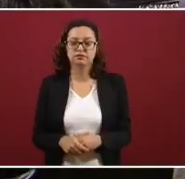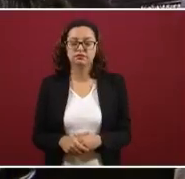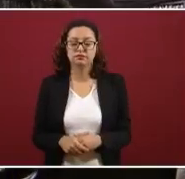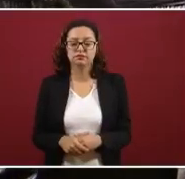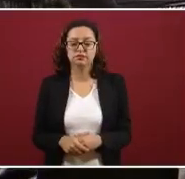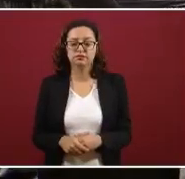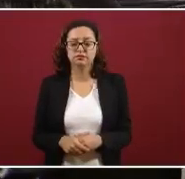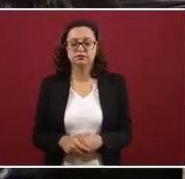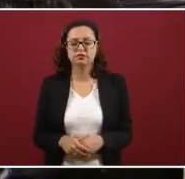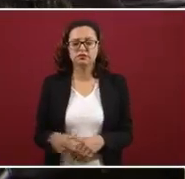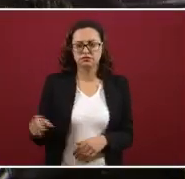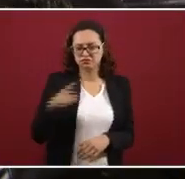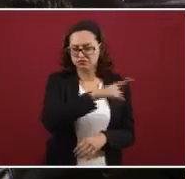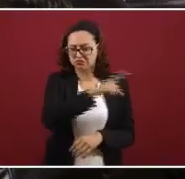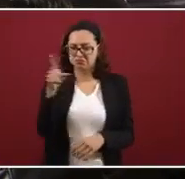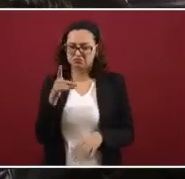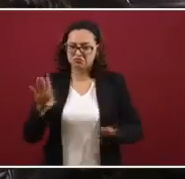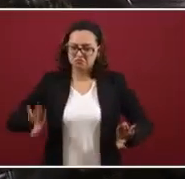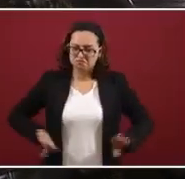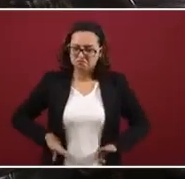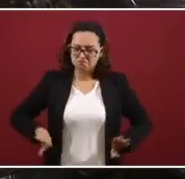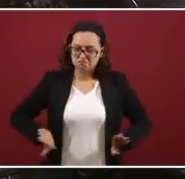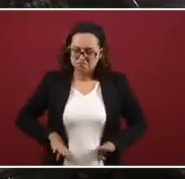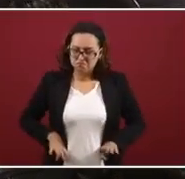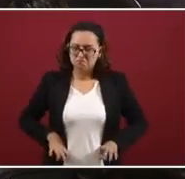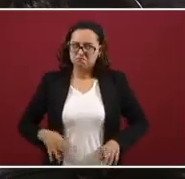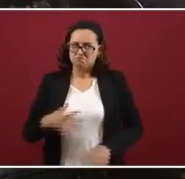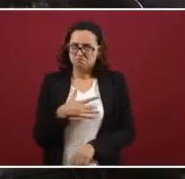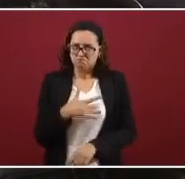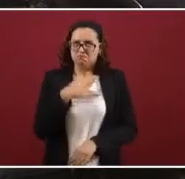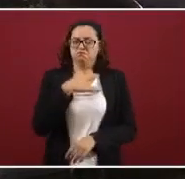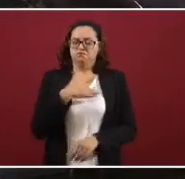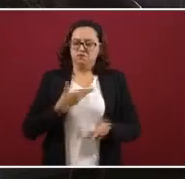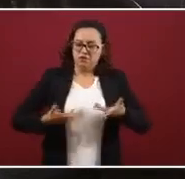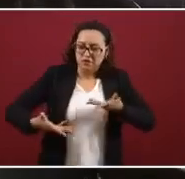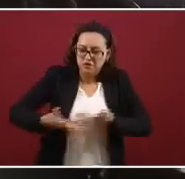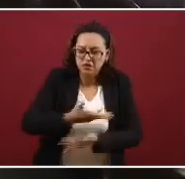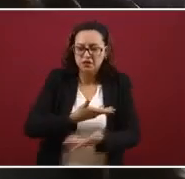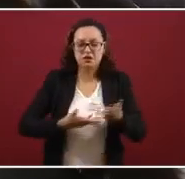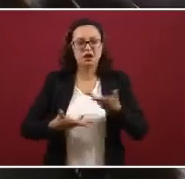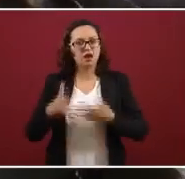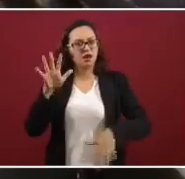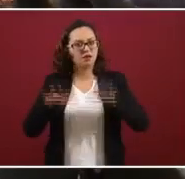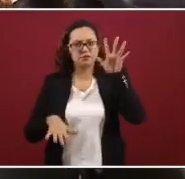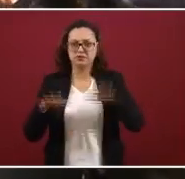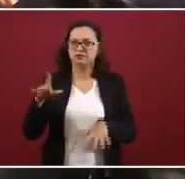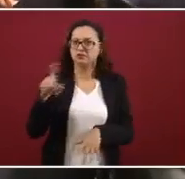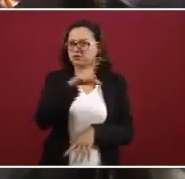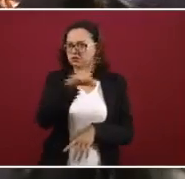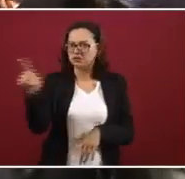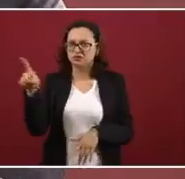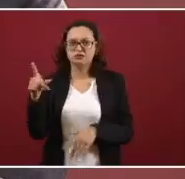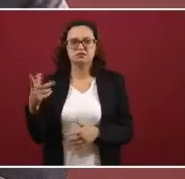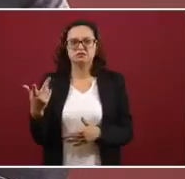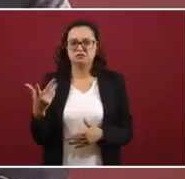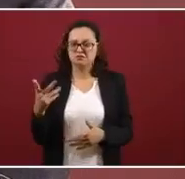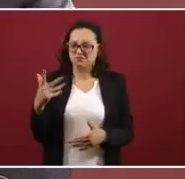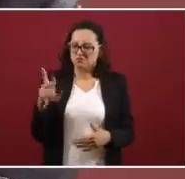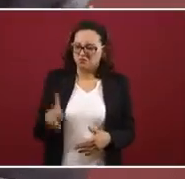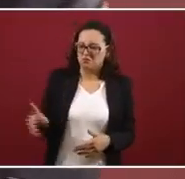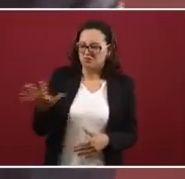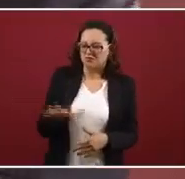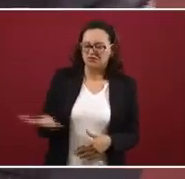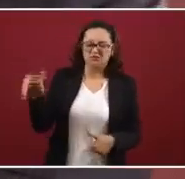que son sensibles, porque hay quienes no quieren escuchar, les molesta el pueblo.